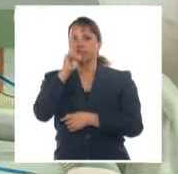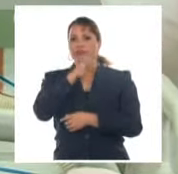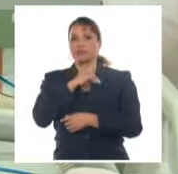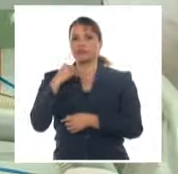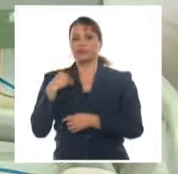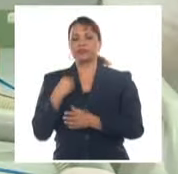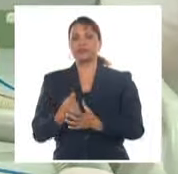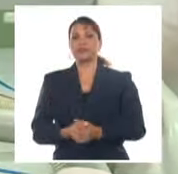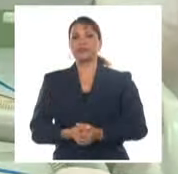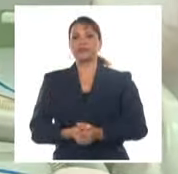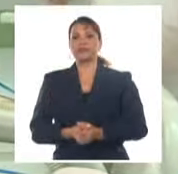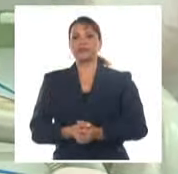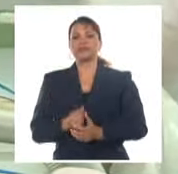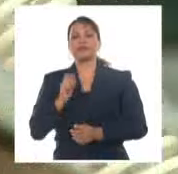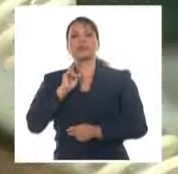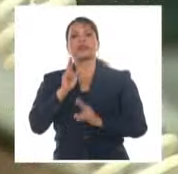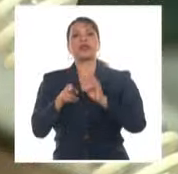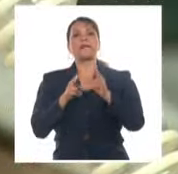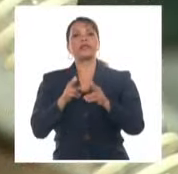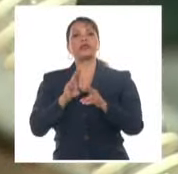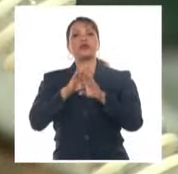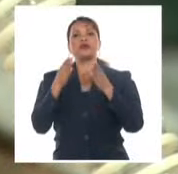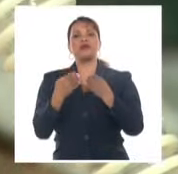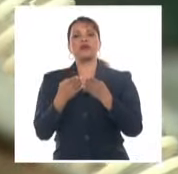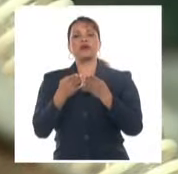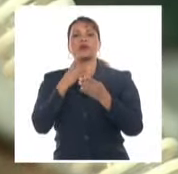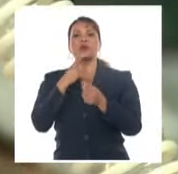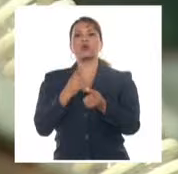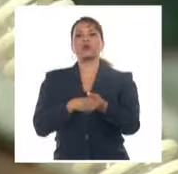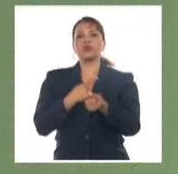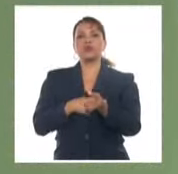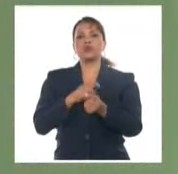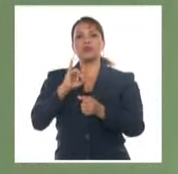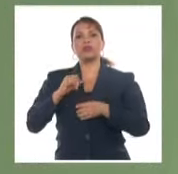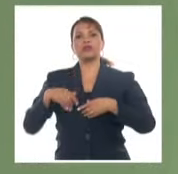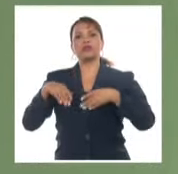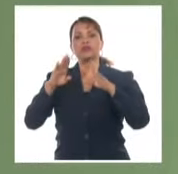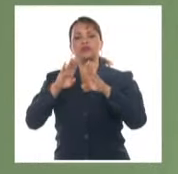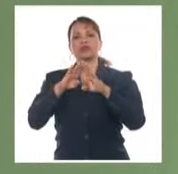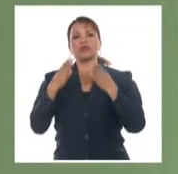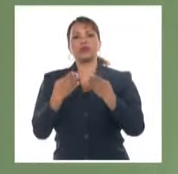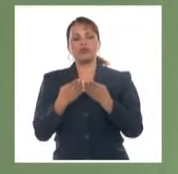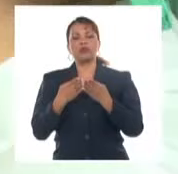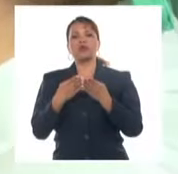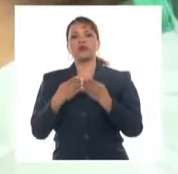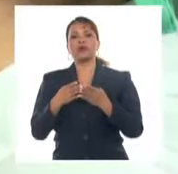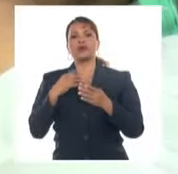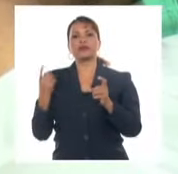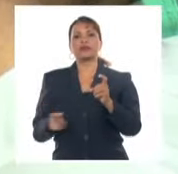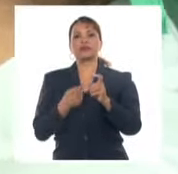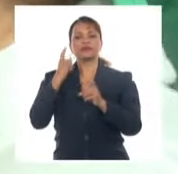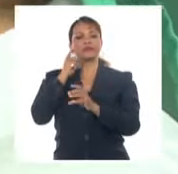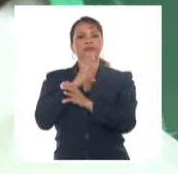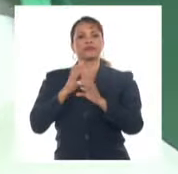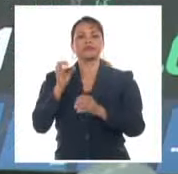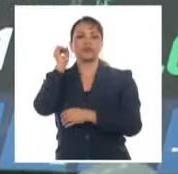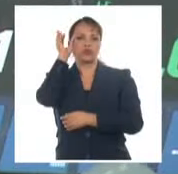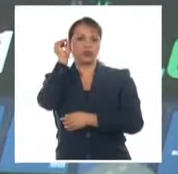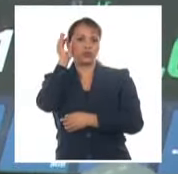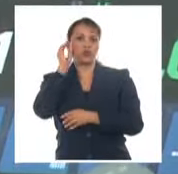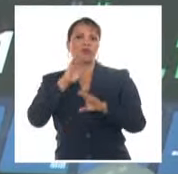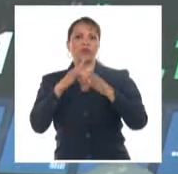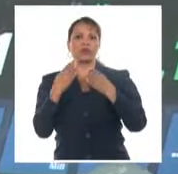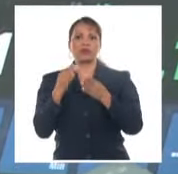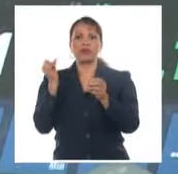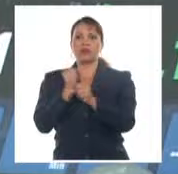esa misión es parte del quehacer cotidiano de un instituto donde se Apuesta por la ciencia y la innovación para garantizar la labor